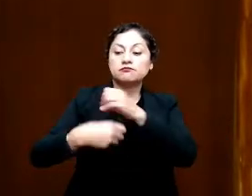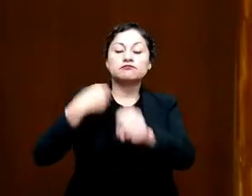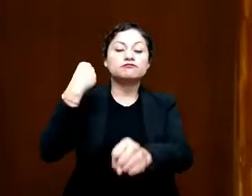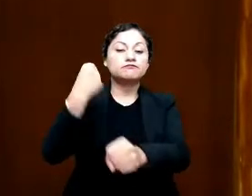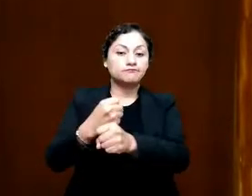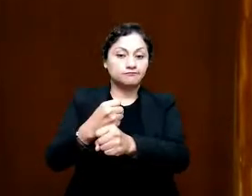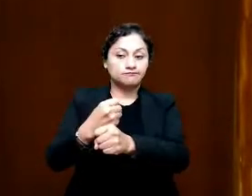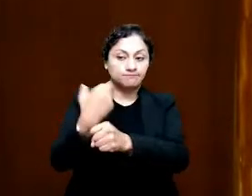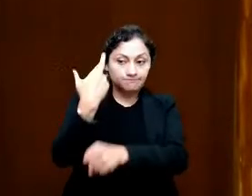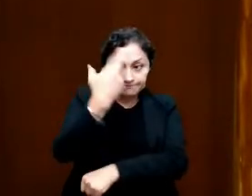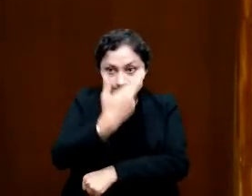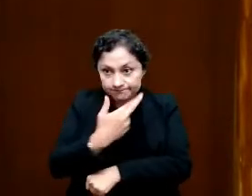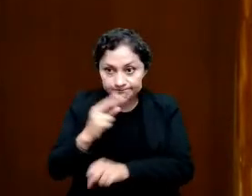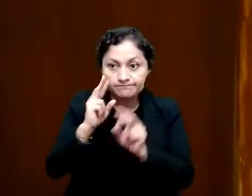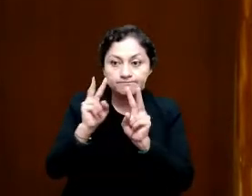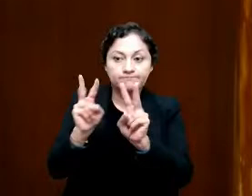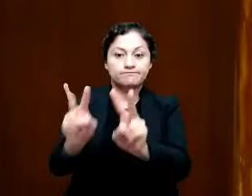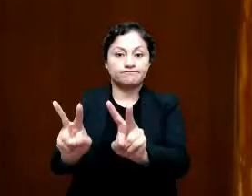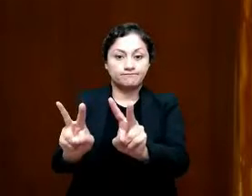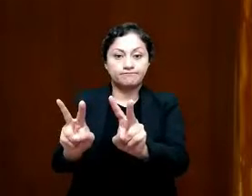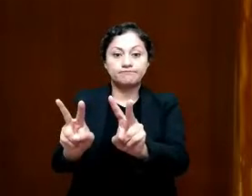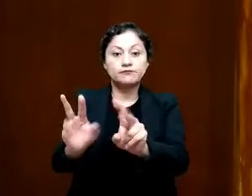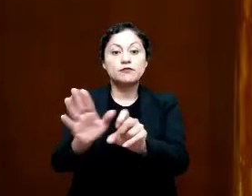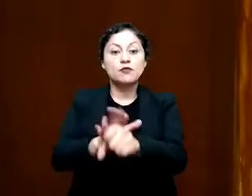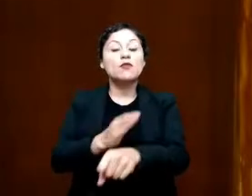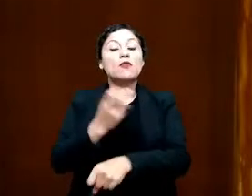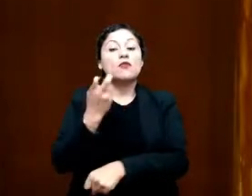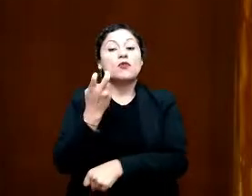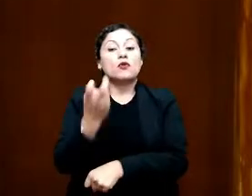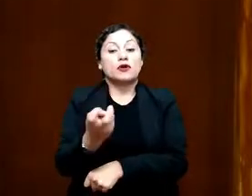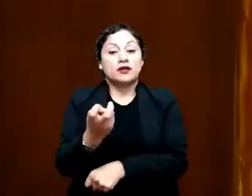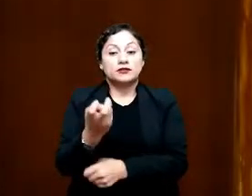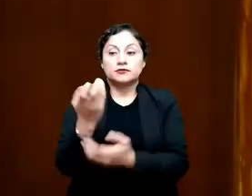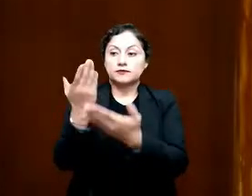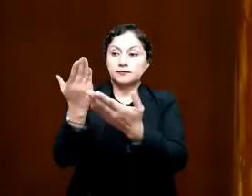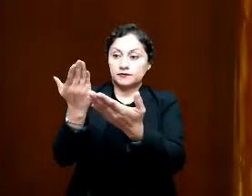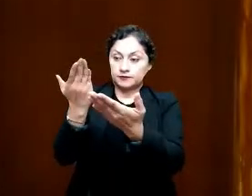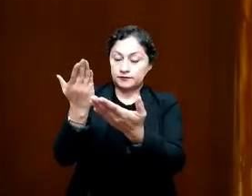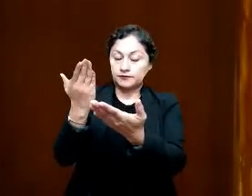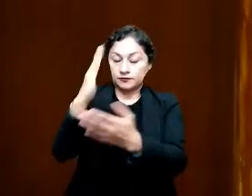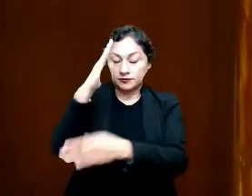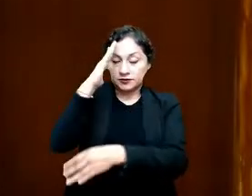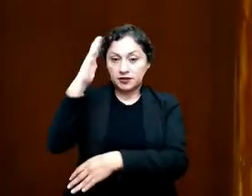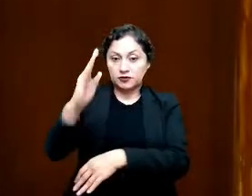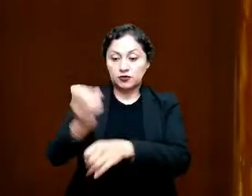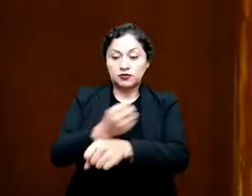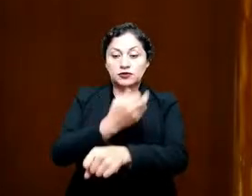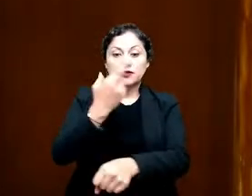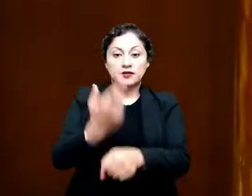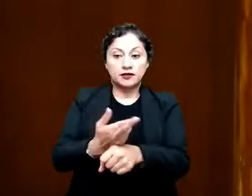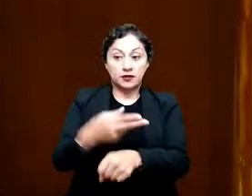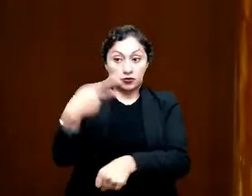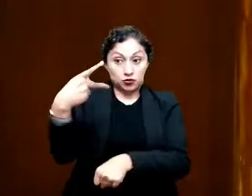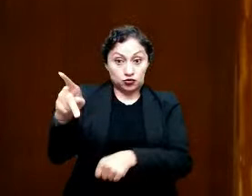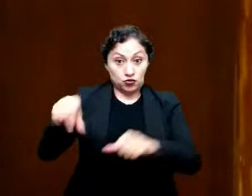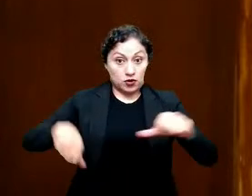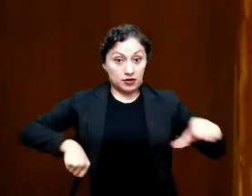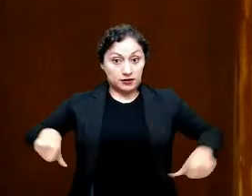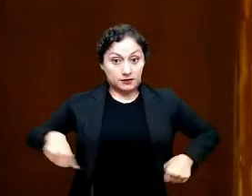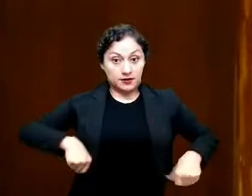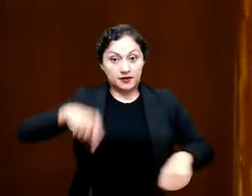señor secretario, la tarea no es nada fácil, partiendo de la base que en estos